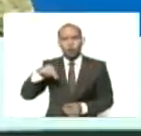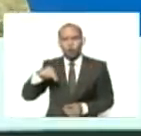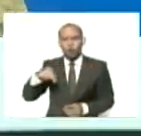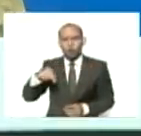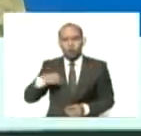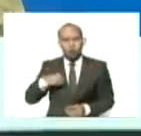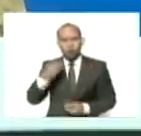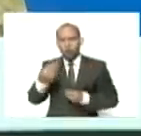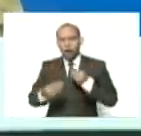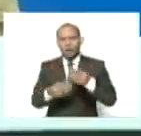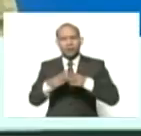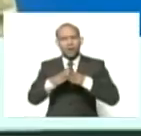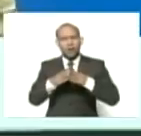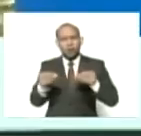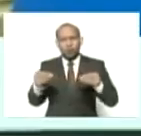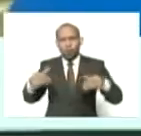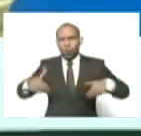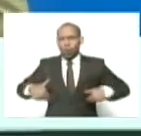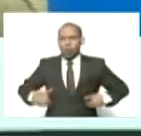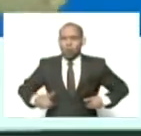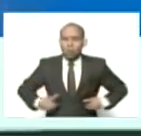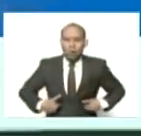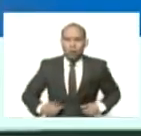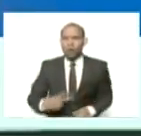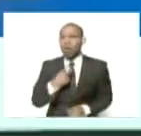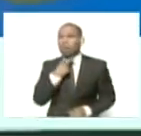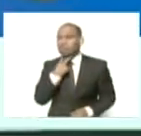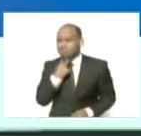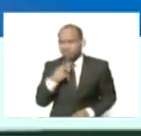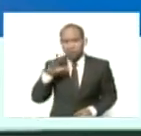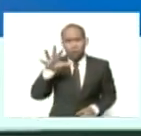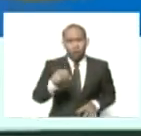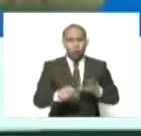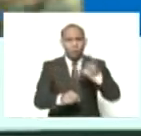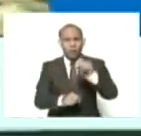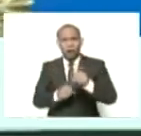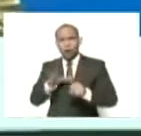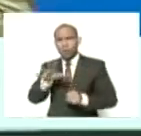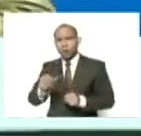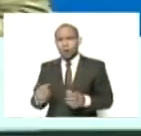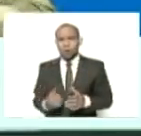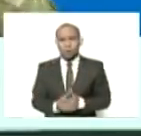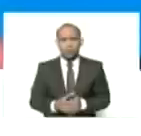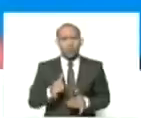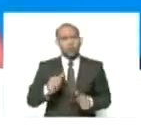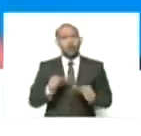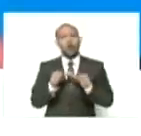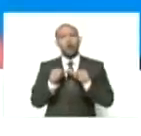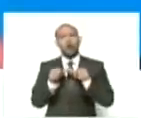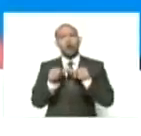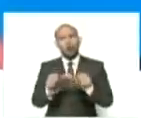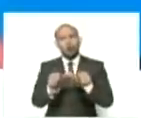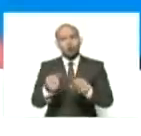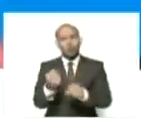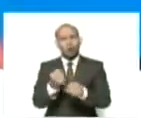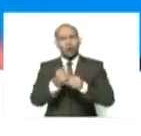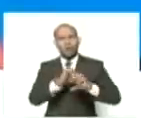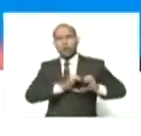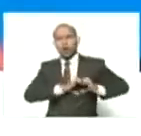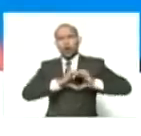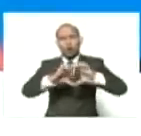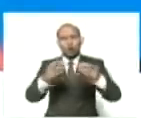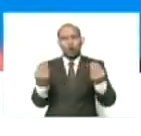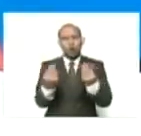Cilia. Cilia dice, hemos hecho de tripas corazones, corazones, y seguiremos haciendo corazones con el sistema